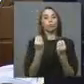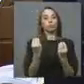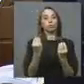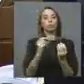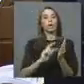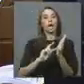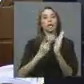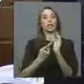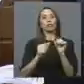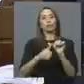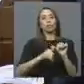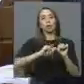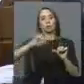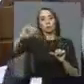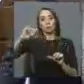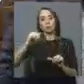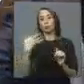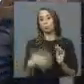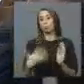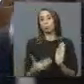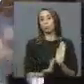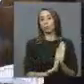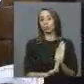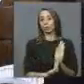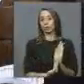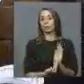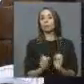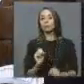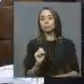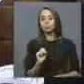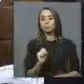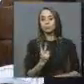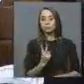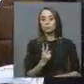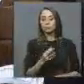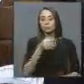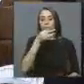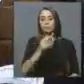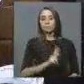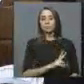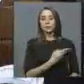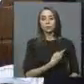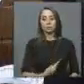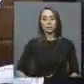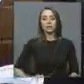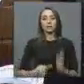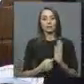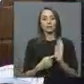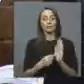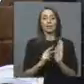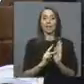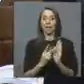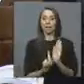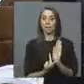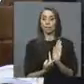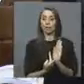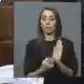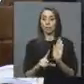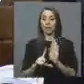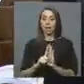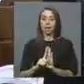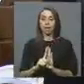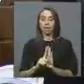de una reforma tan importante. Lo segundo que quisiera señalar señor Presidente es que esta es una reforma que va